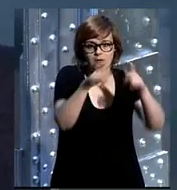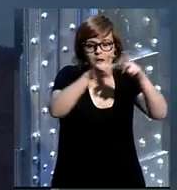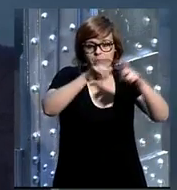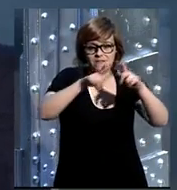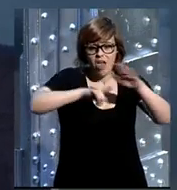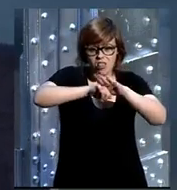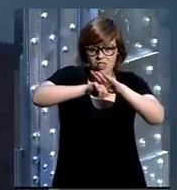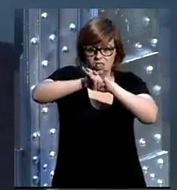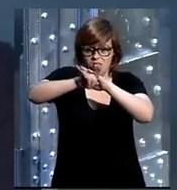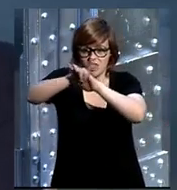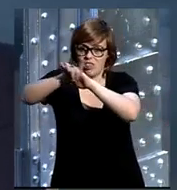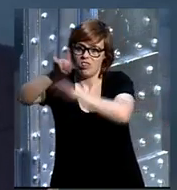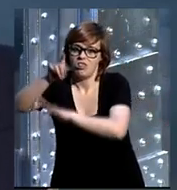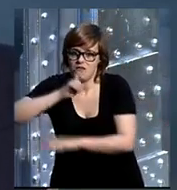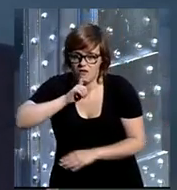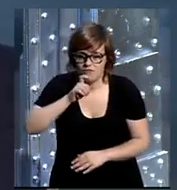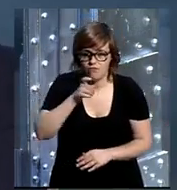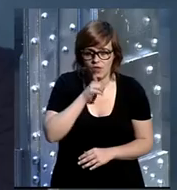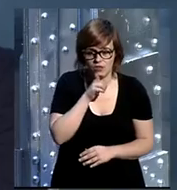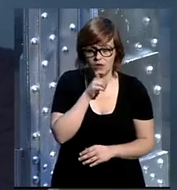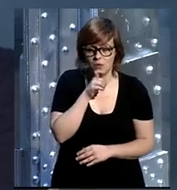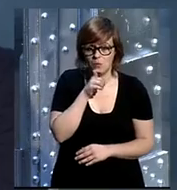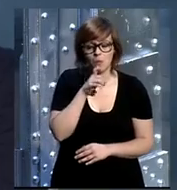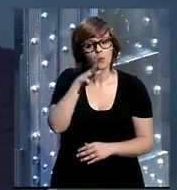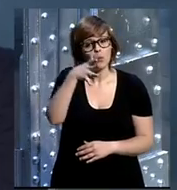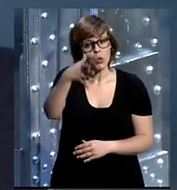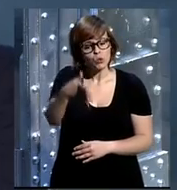Por eso concurrimos, y aquí yo creo que hay una